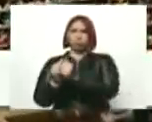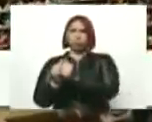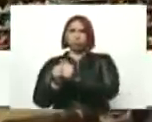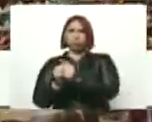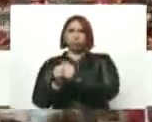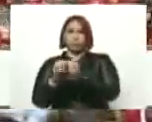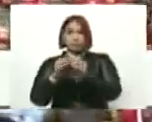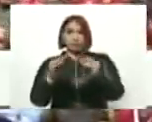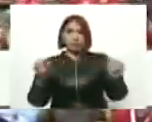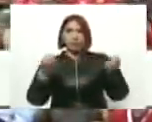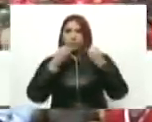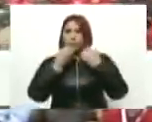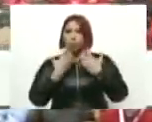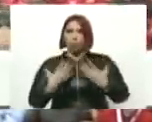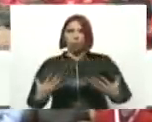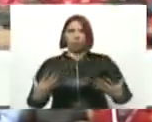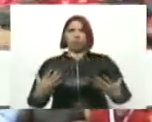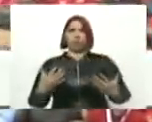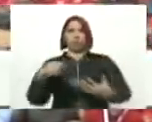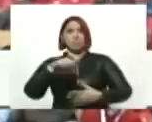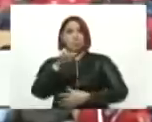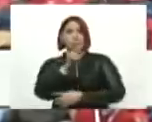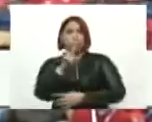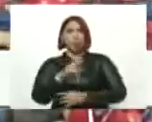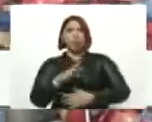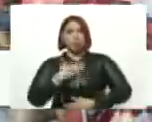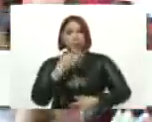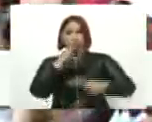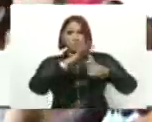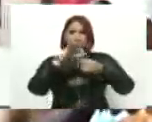Es una tierra demasiado buena.